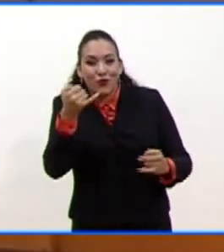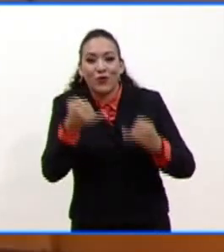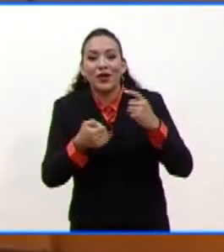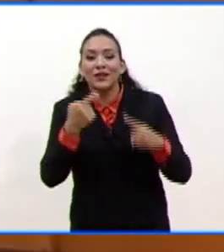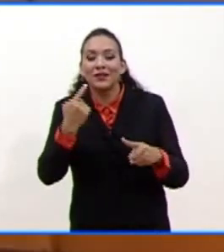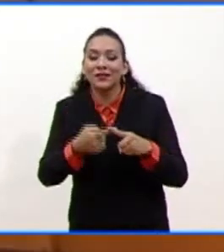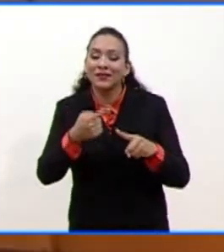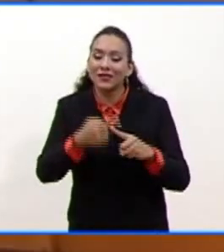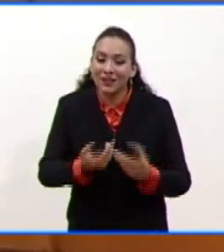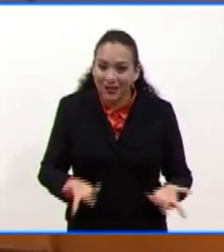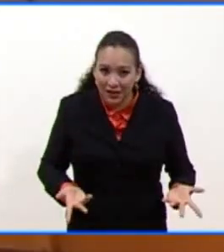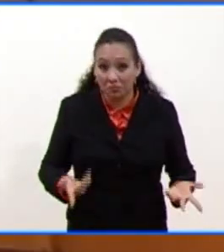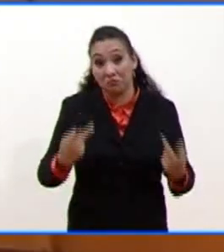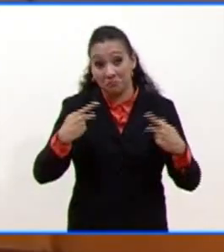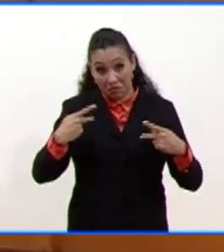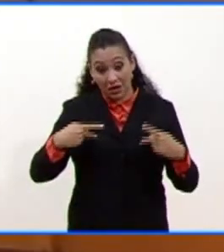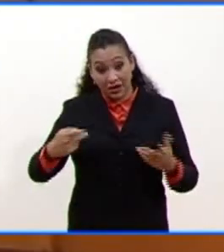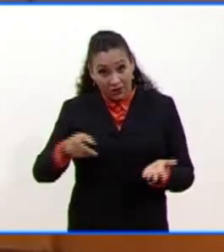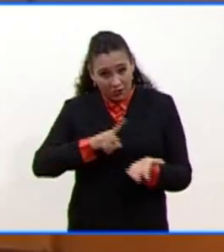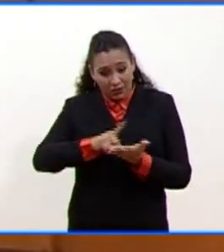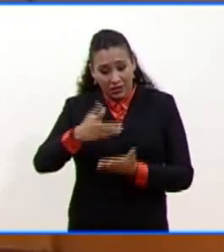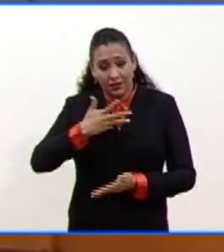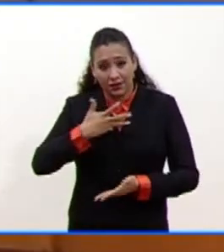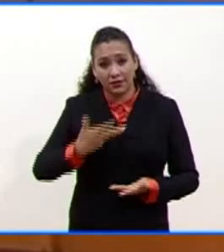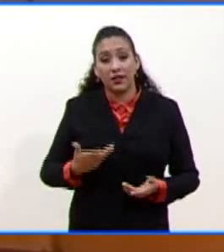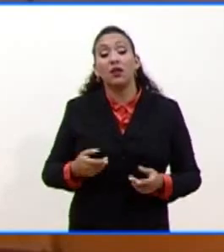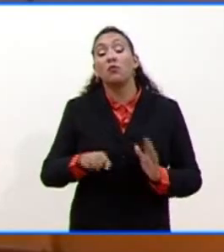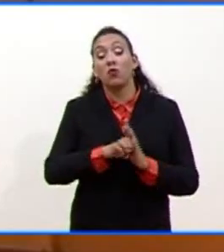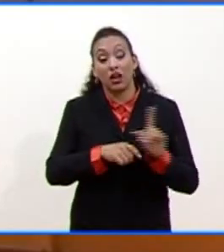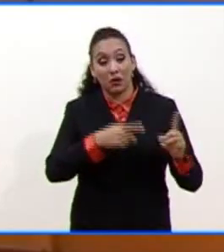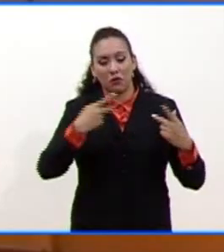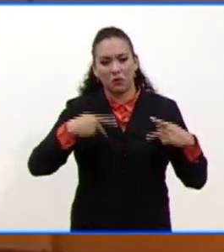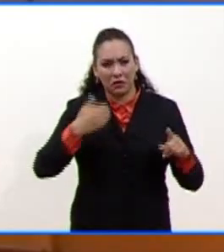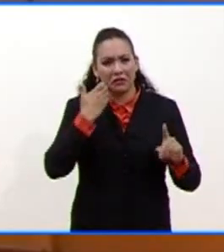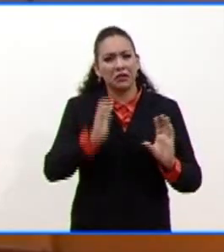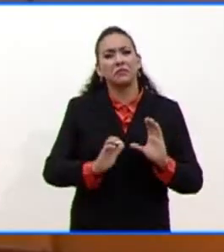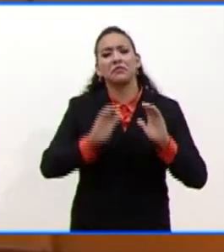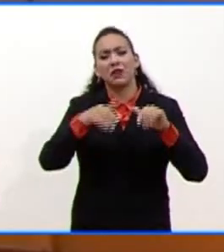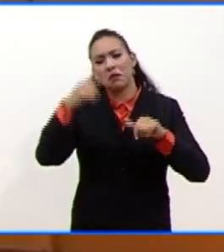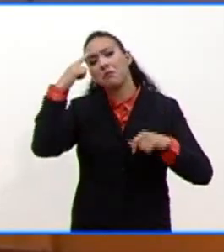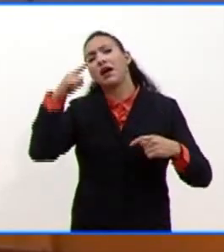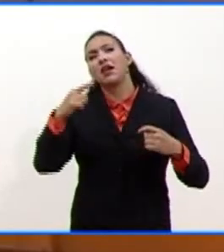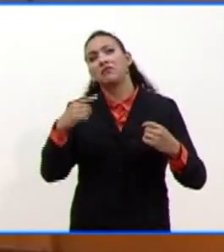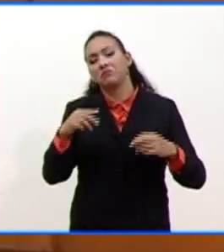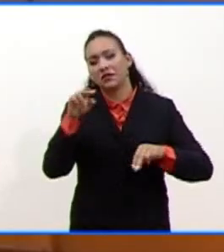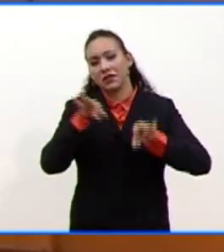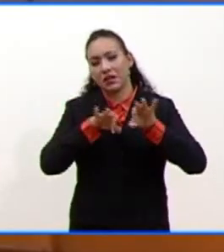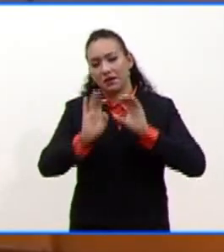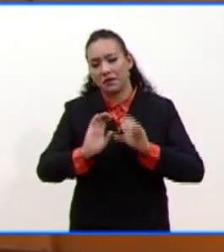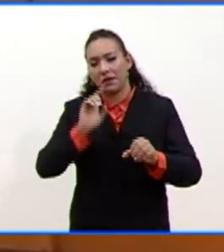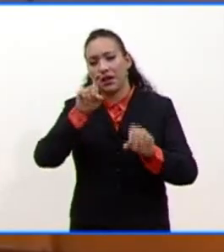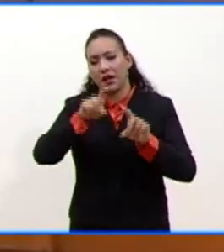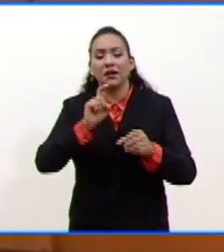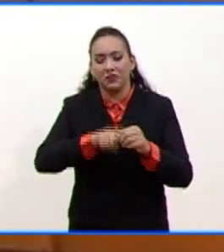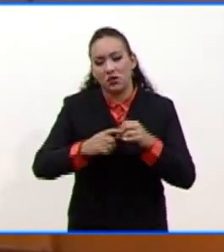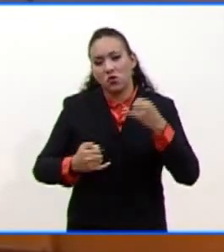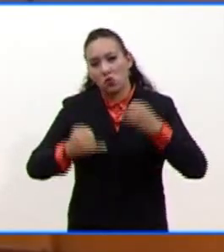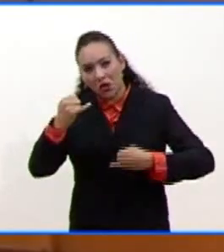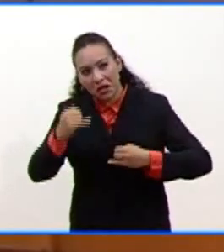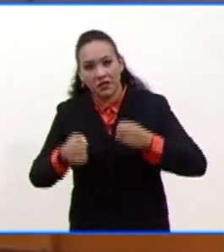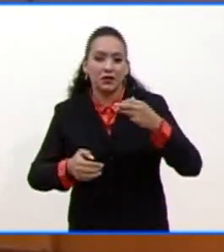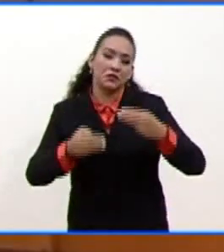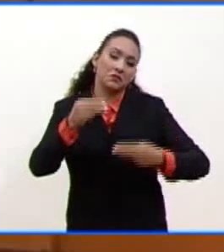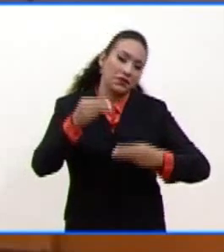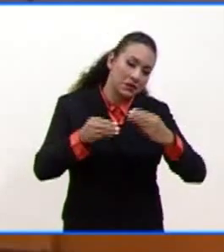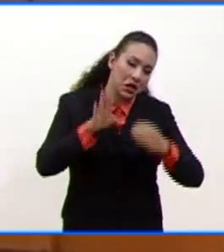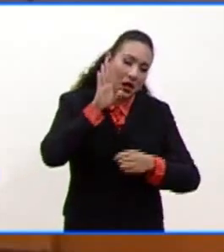este caso, pues será para las personas que aspiran a ocupar un cargo de los diversos que se competirán a nivel del Poder Judicial de la Ciudad